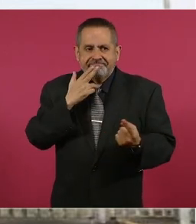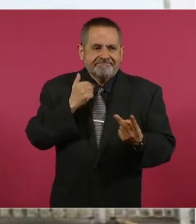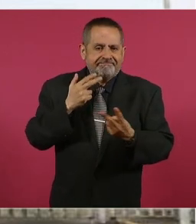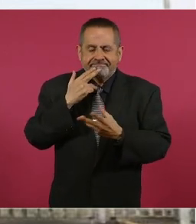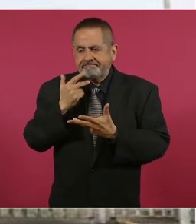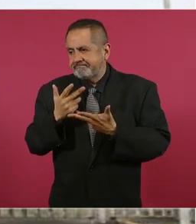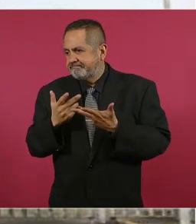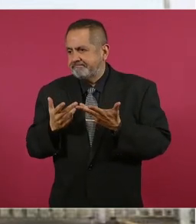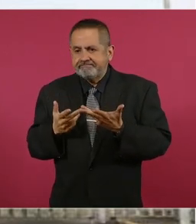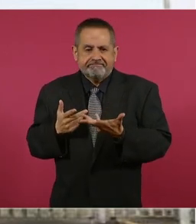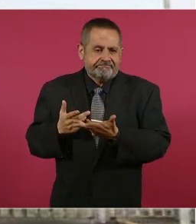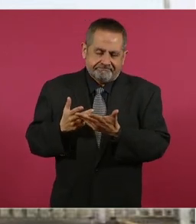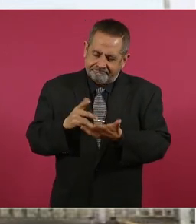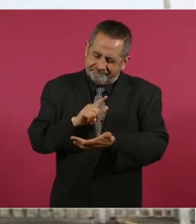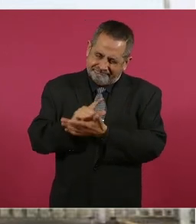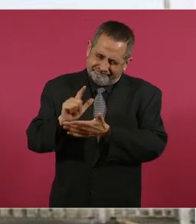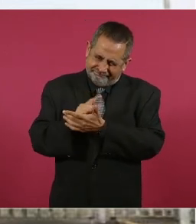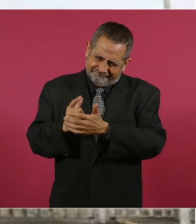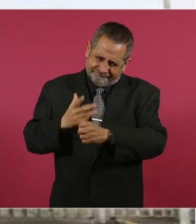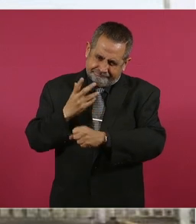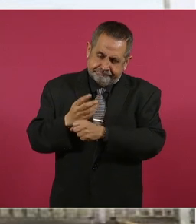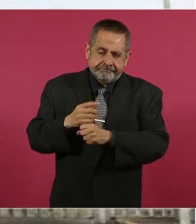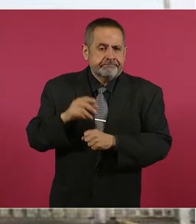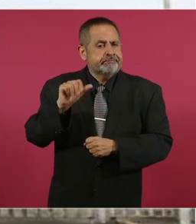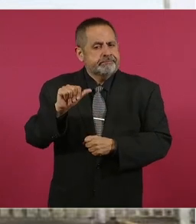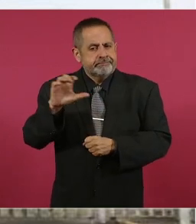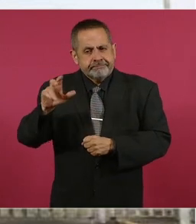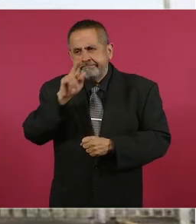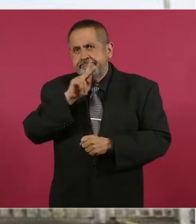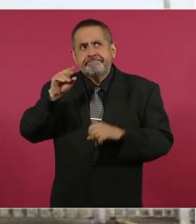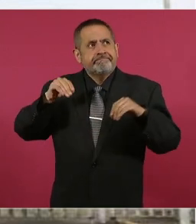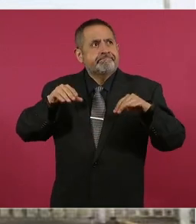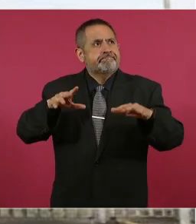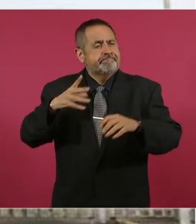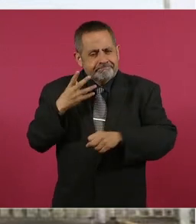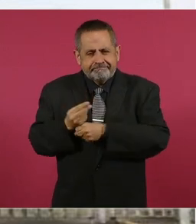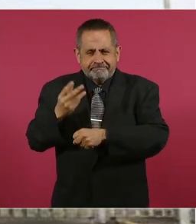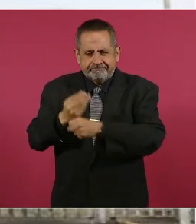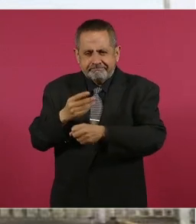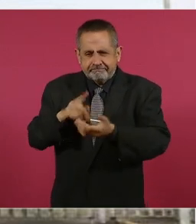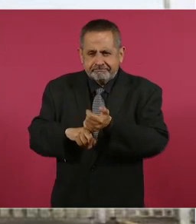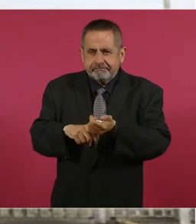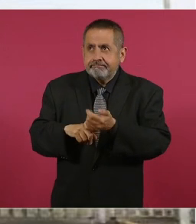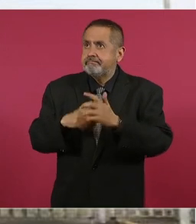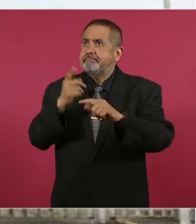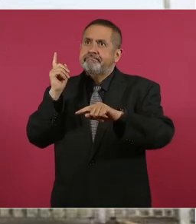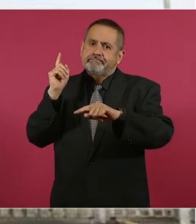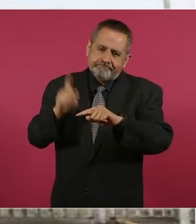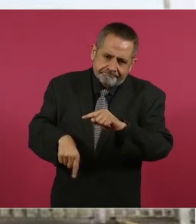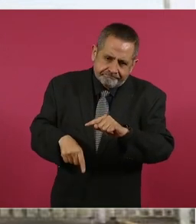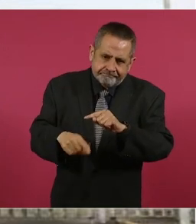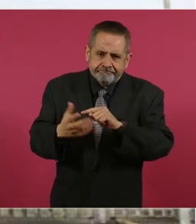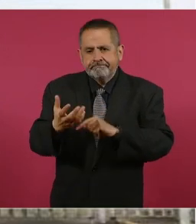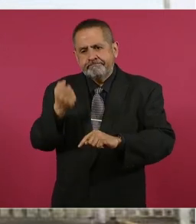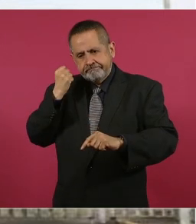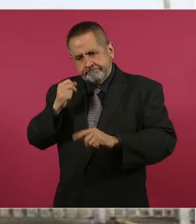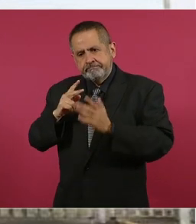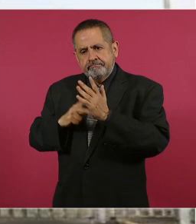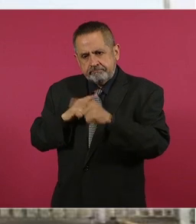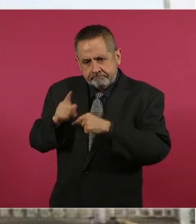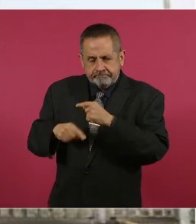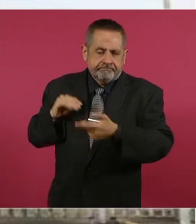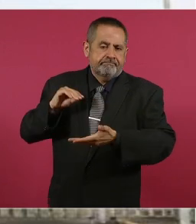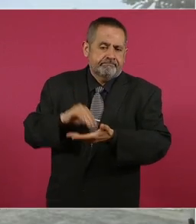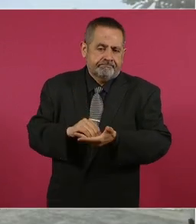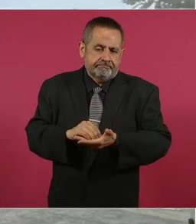se hayan puesto aires acondicionados y demás, que muchas veces se tienen que retirar y volver a poner por tantos años de abandono. En la